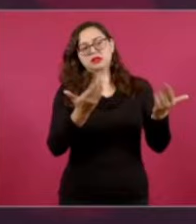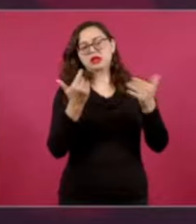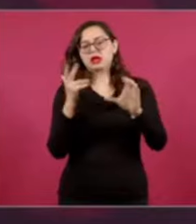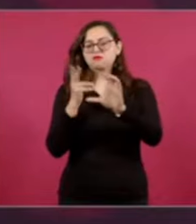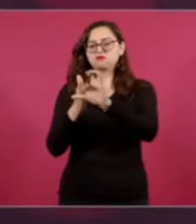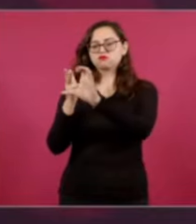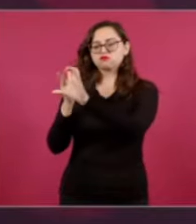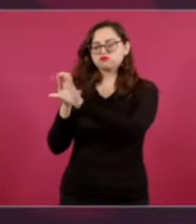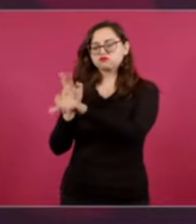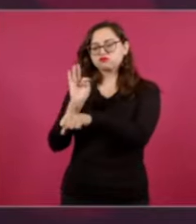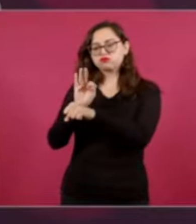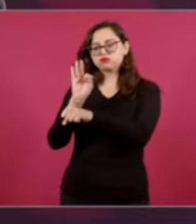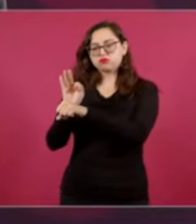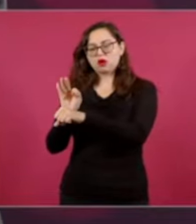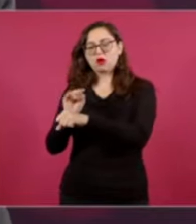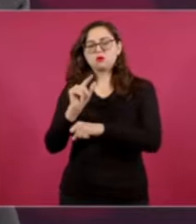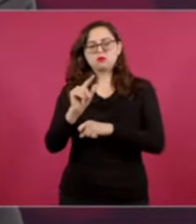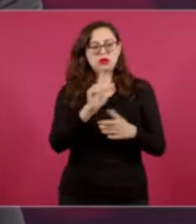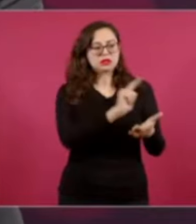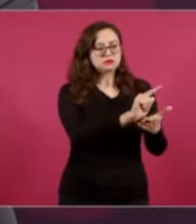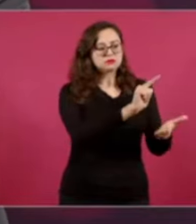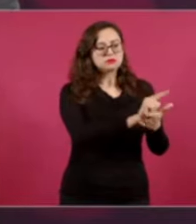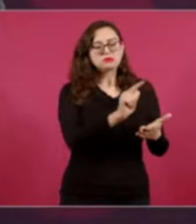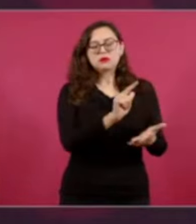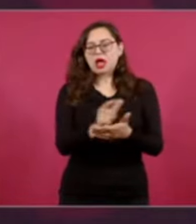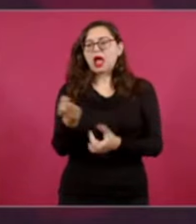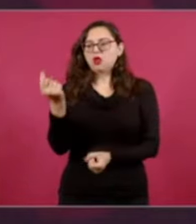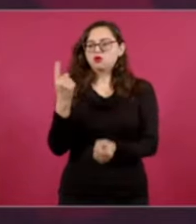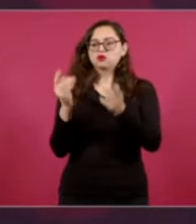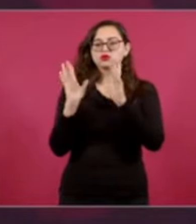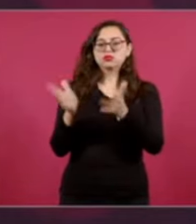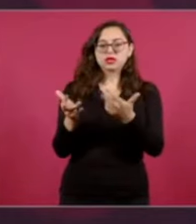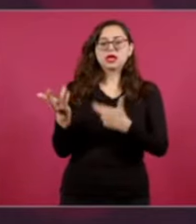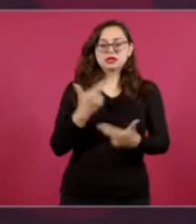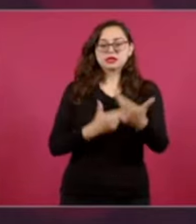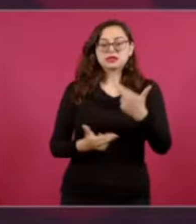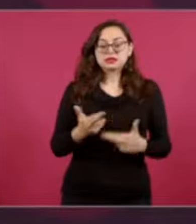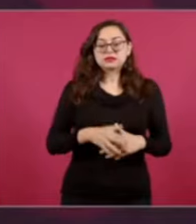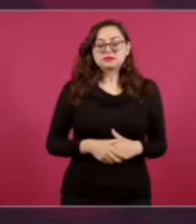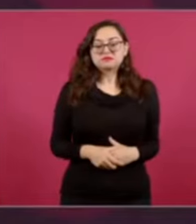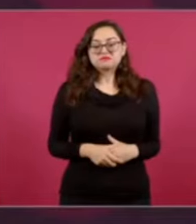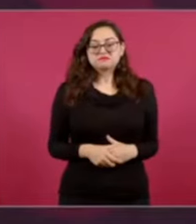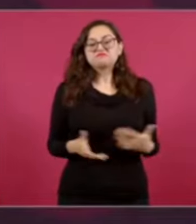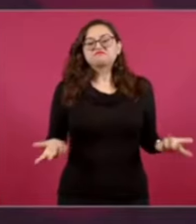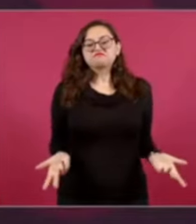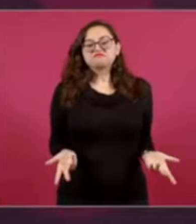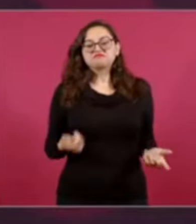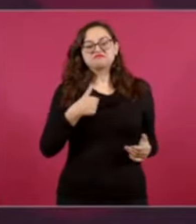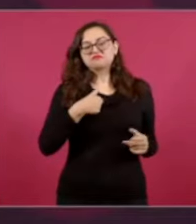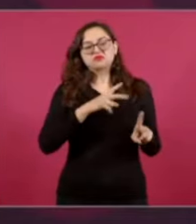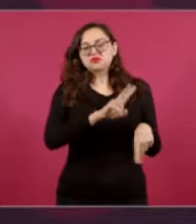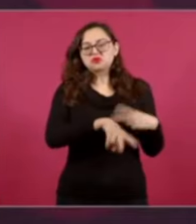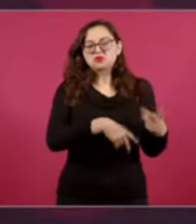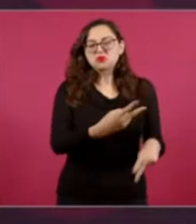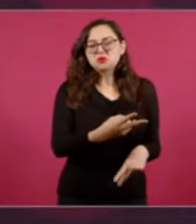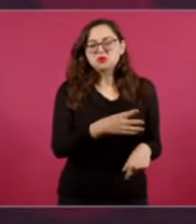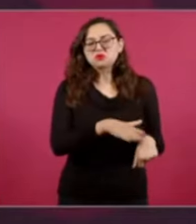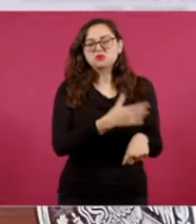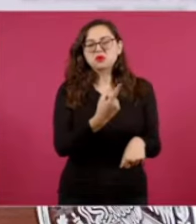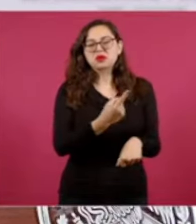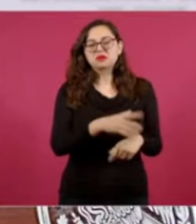casas y estamos atendiendo. ¿Y sabes por qué no voy? Por lo mismo que no fui en su